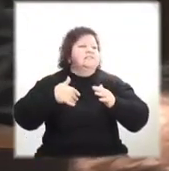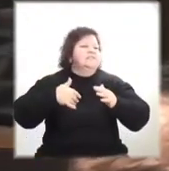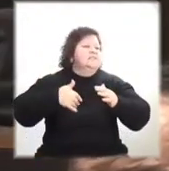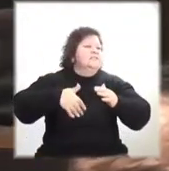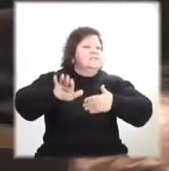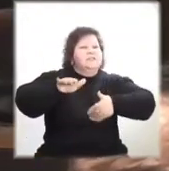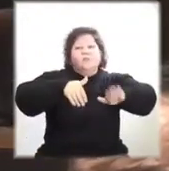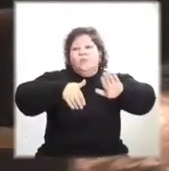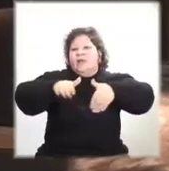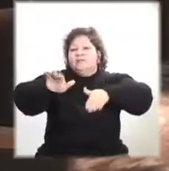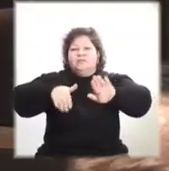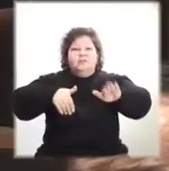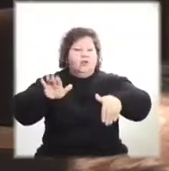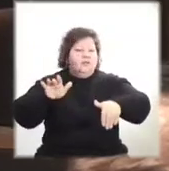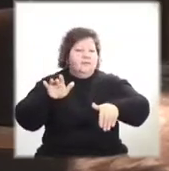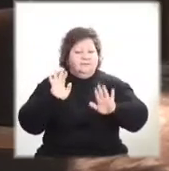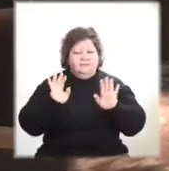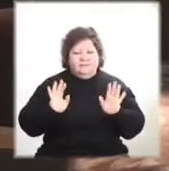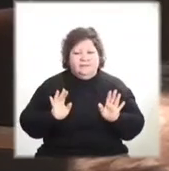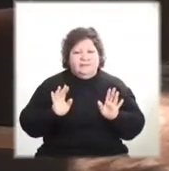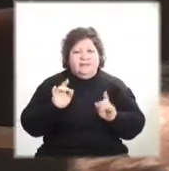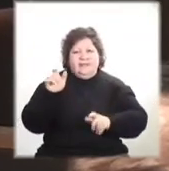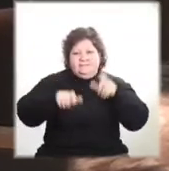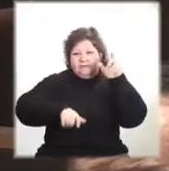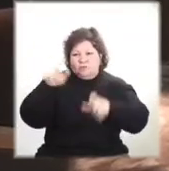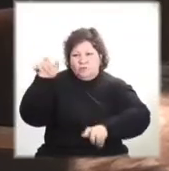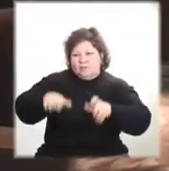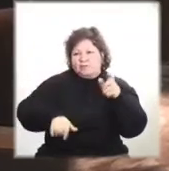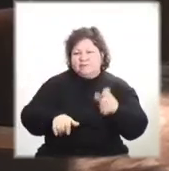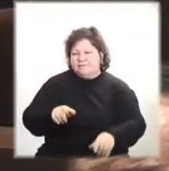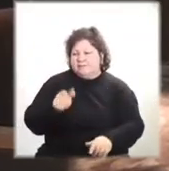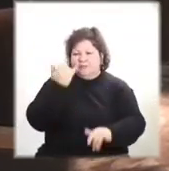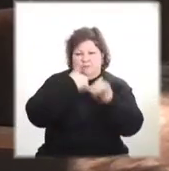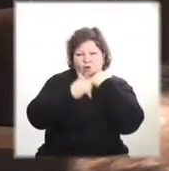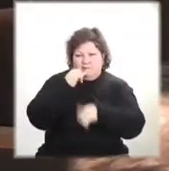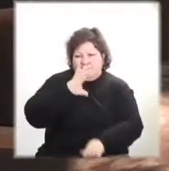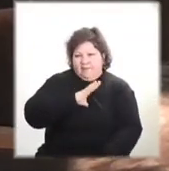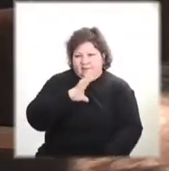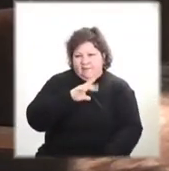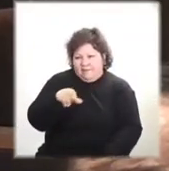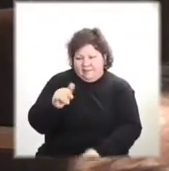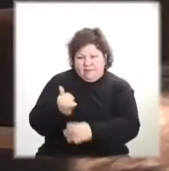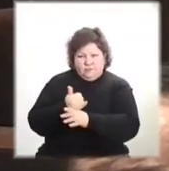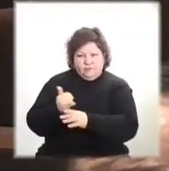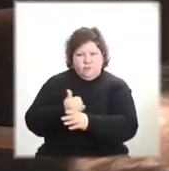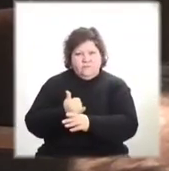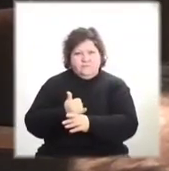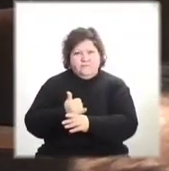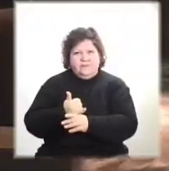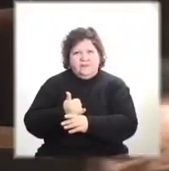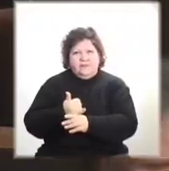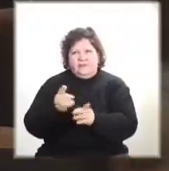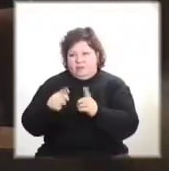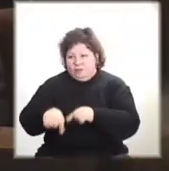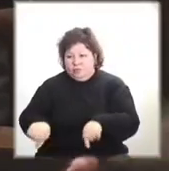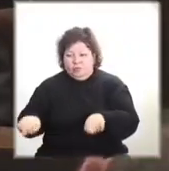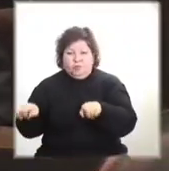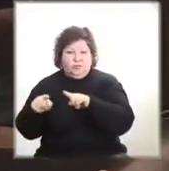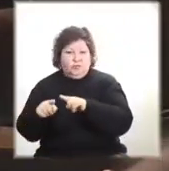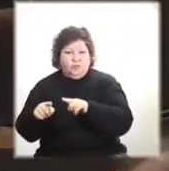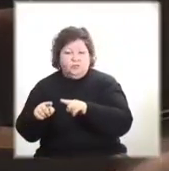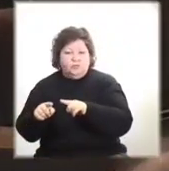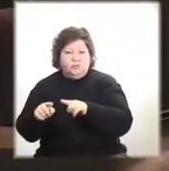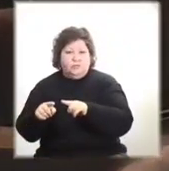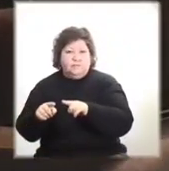hay un informe de la institución que ellos mismos dicen, a pesar de nuestra posición institucional que es